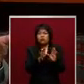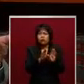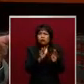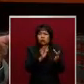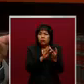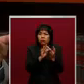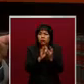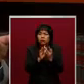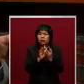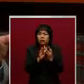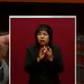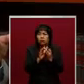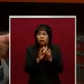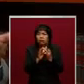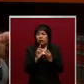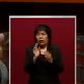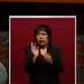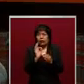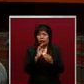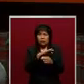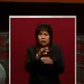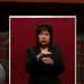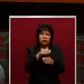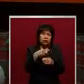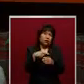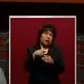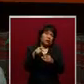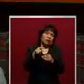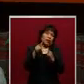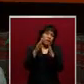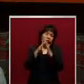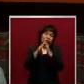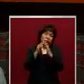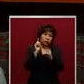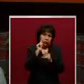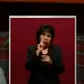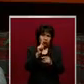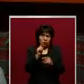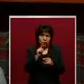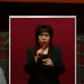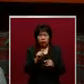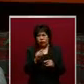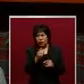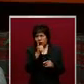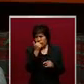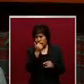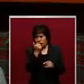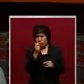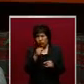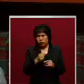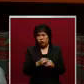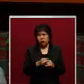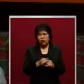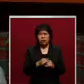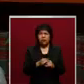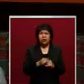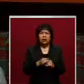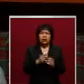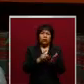si es necesario, porque consideramos que si el alumno no tiene garantizado su derecho a la